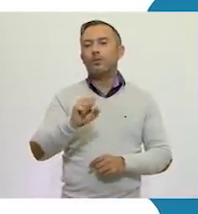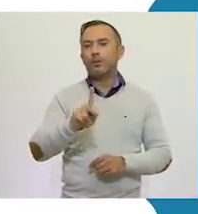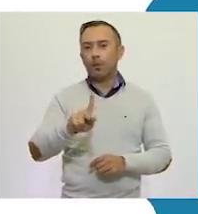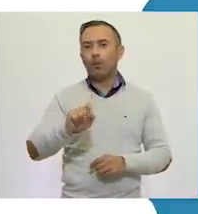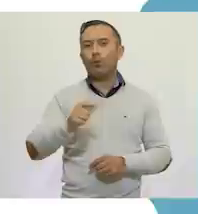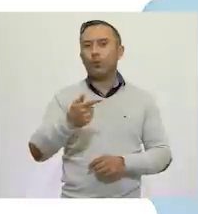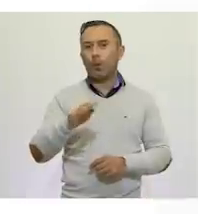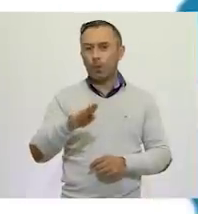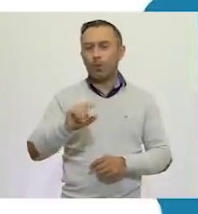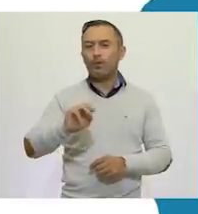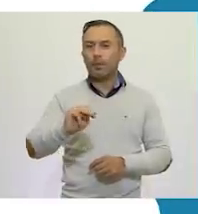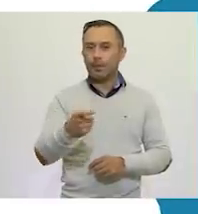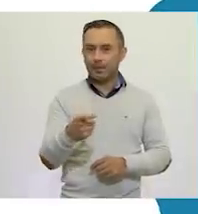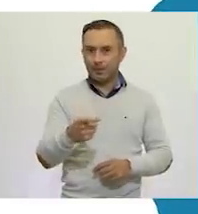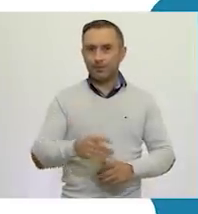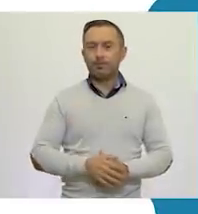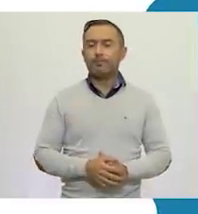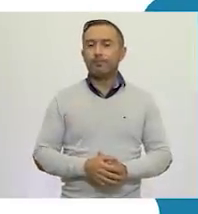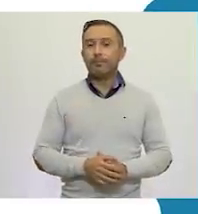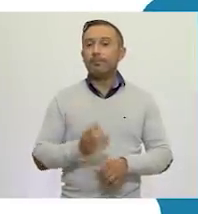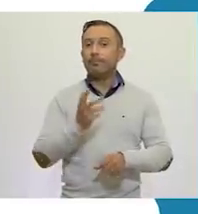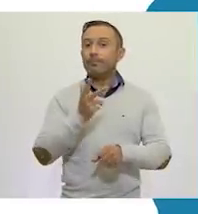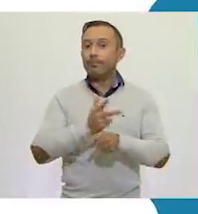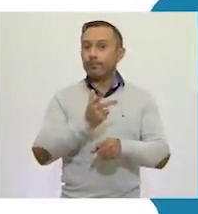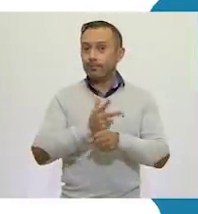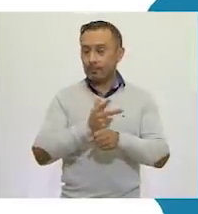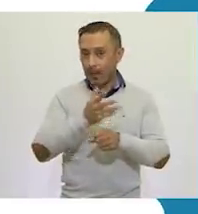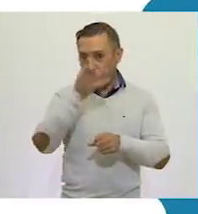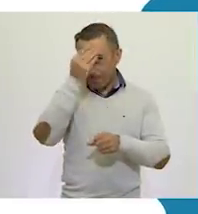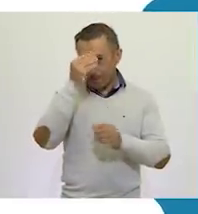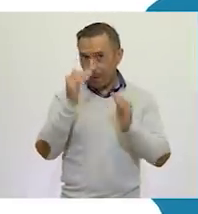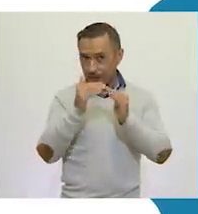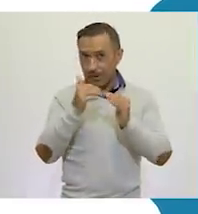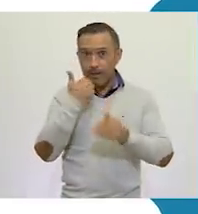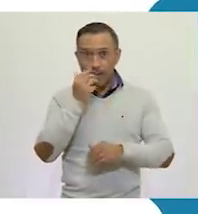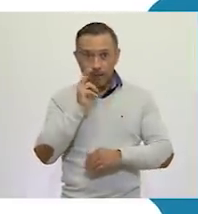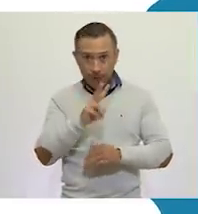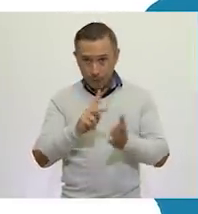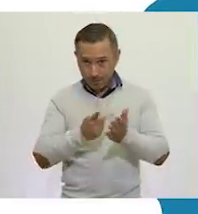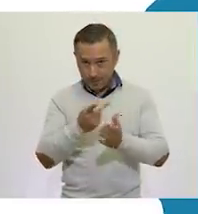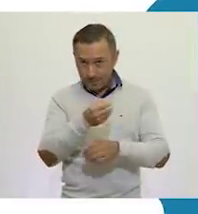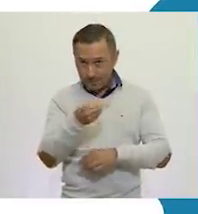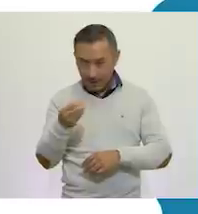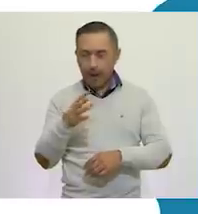conalitech.cep.gov.mx. Si quieres volver a ver los programas de Aprende en Casa, los puedes encontrar